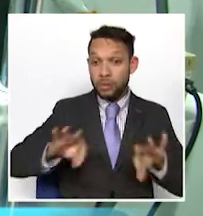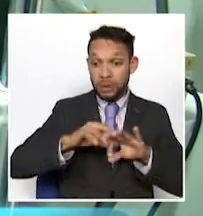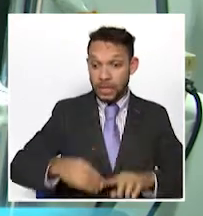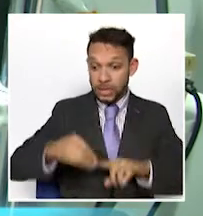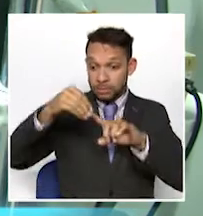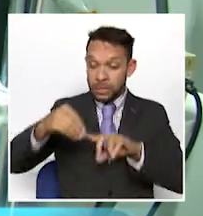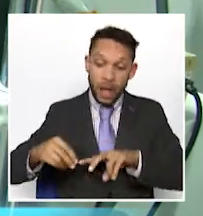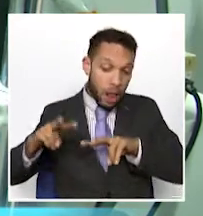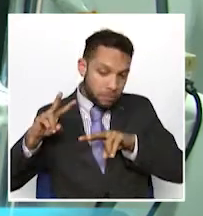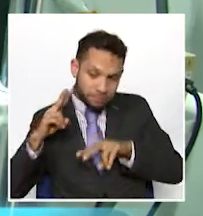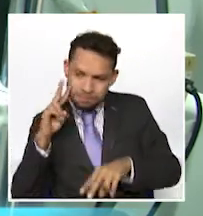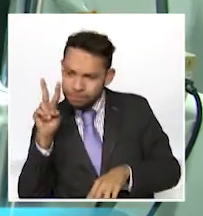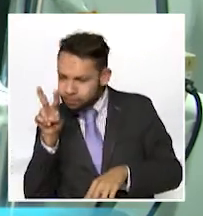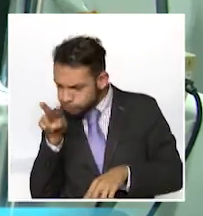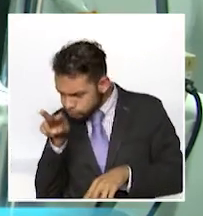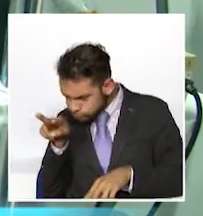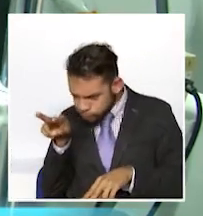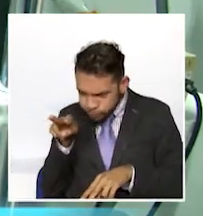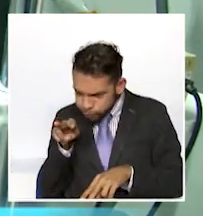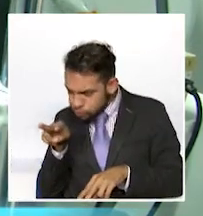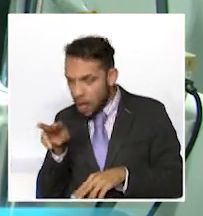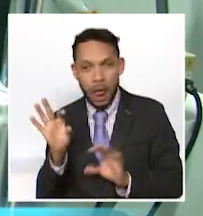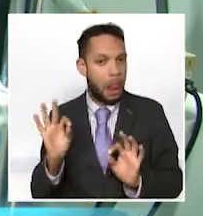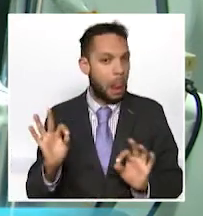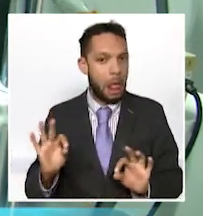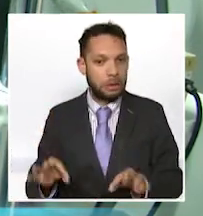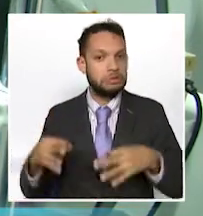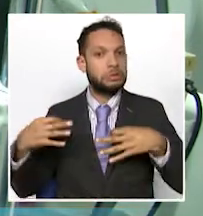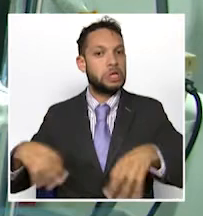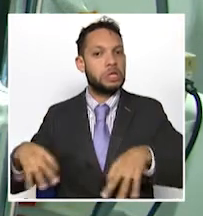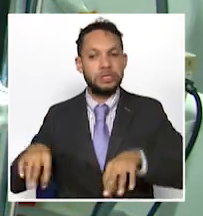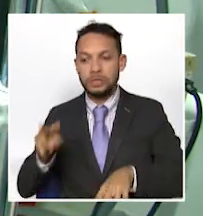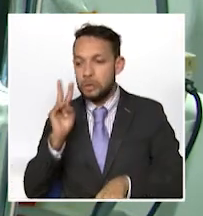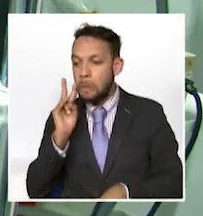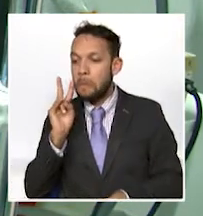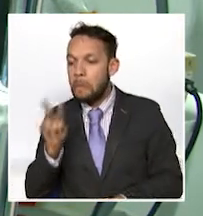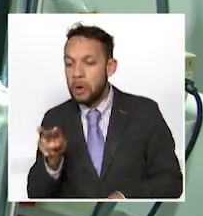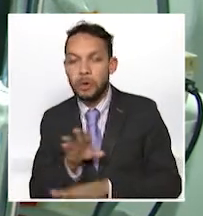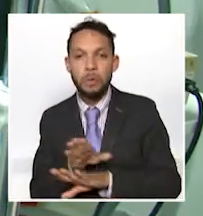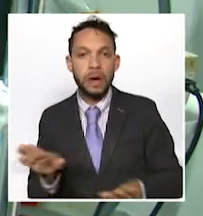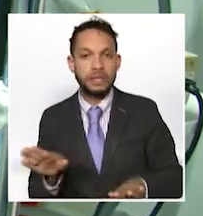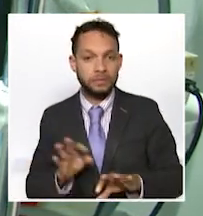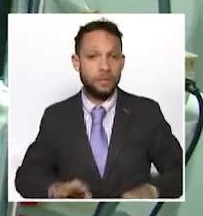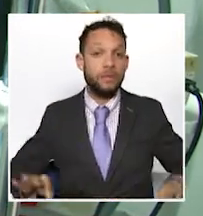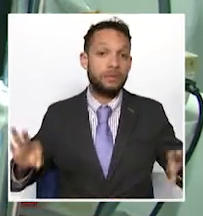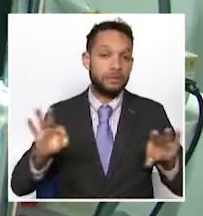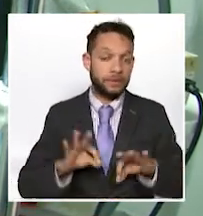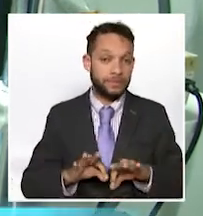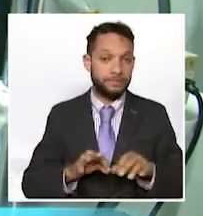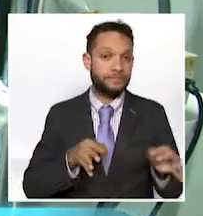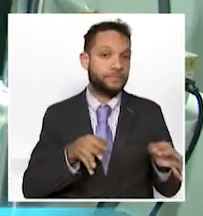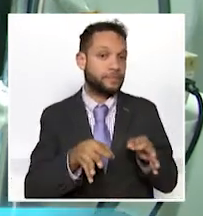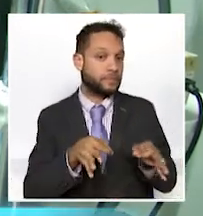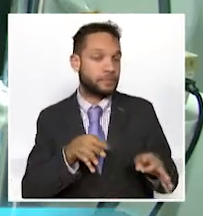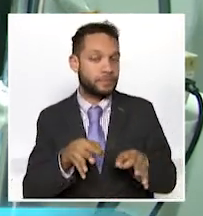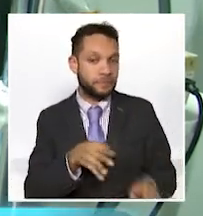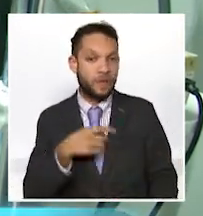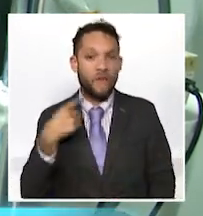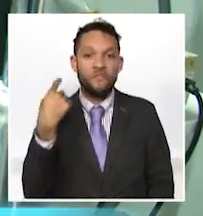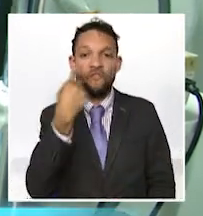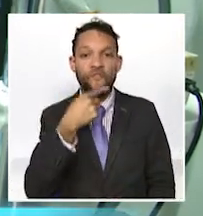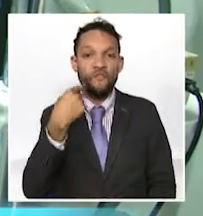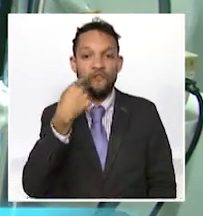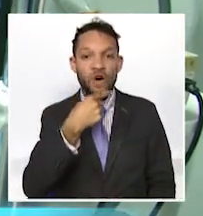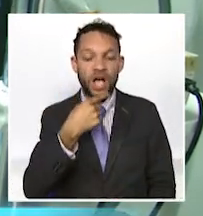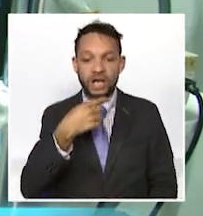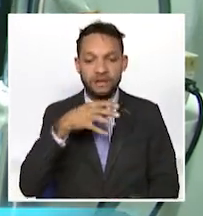tiene. Entonces, esta integración que me permite esta área de la odontología es no solamente mirar los dientes. Entonces,